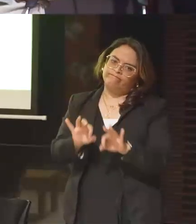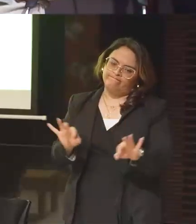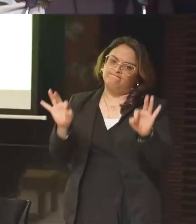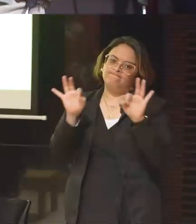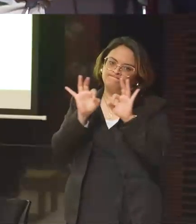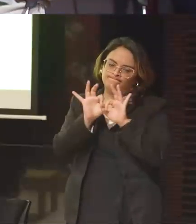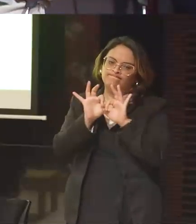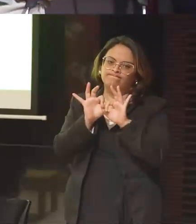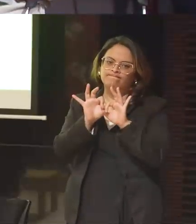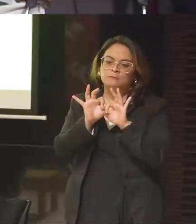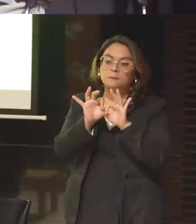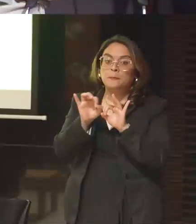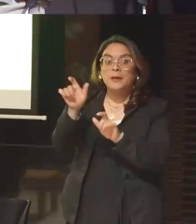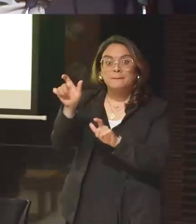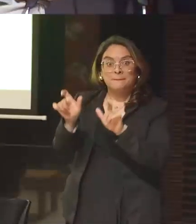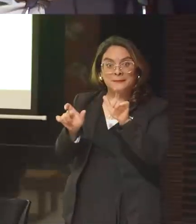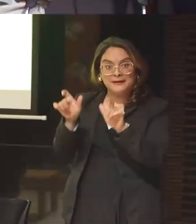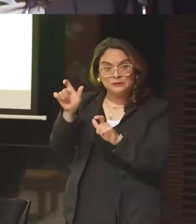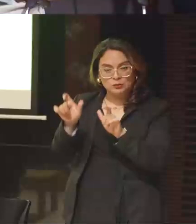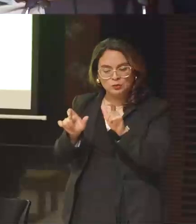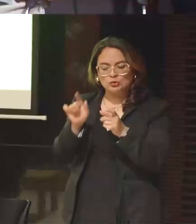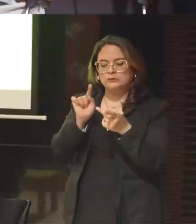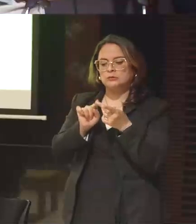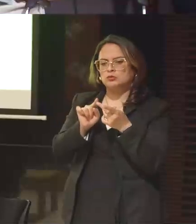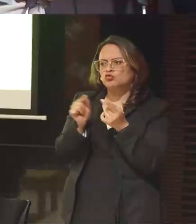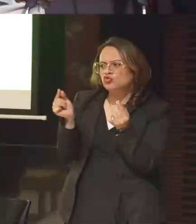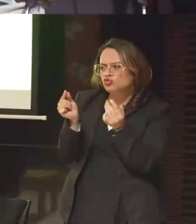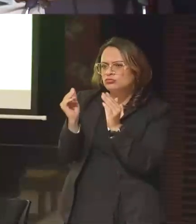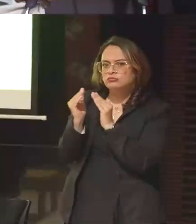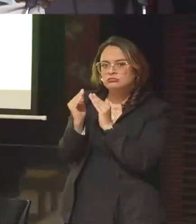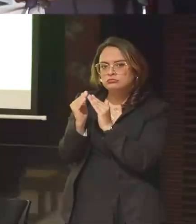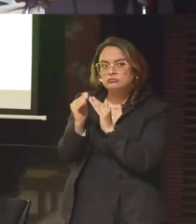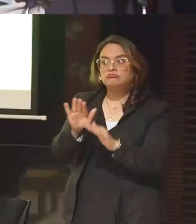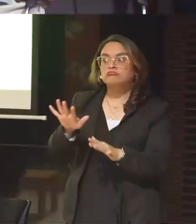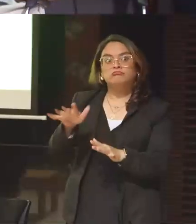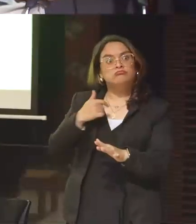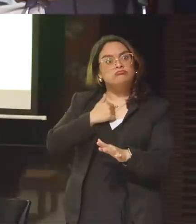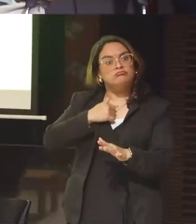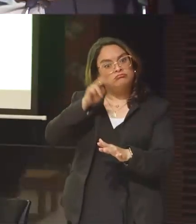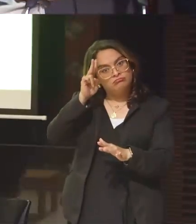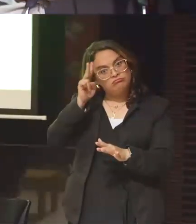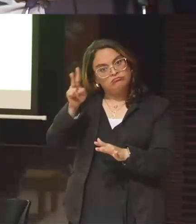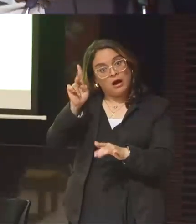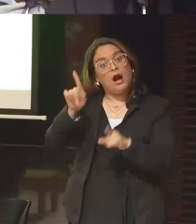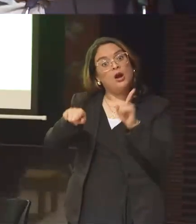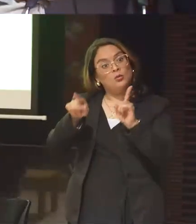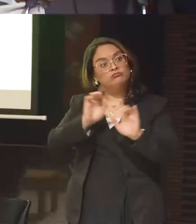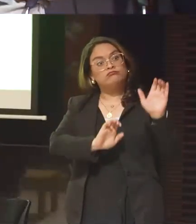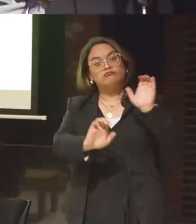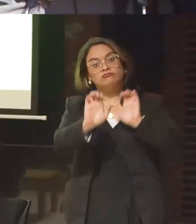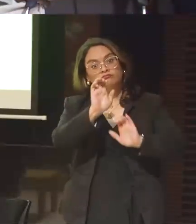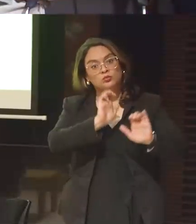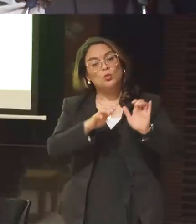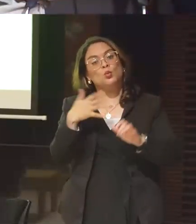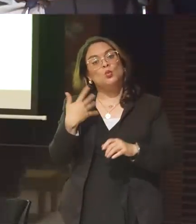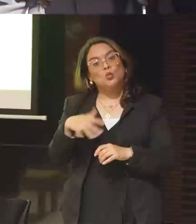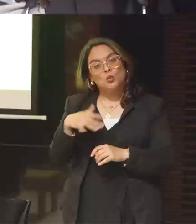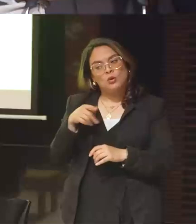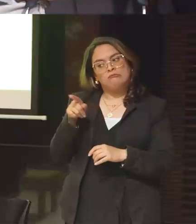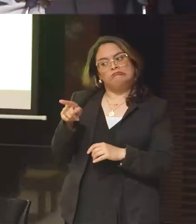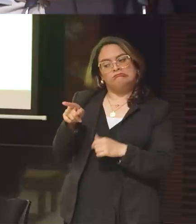Los mismos usuarios, los mismos vecinos cuidando su sistema, y eso, como digo, fue el